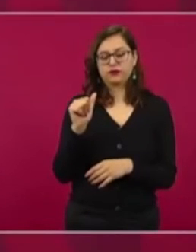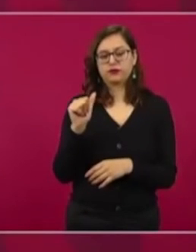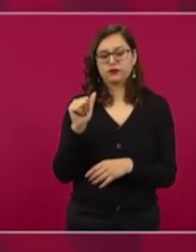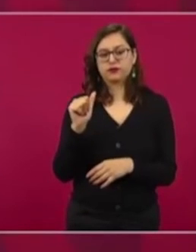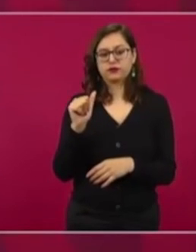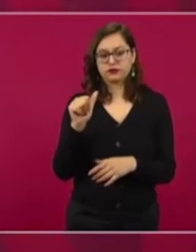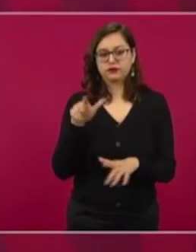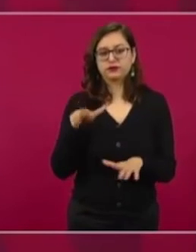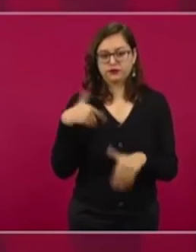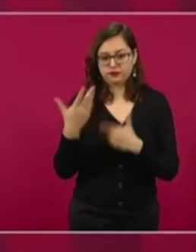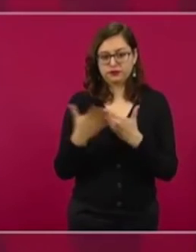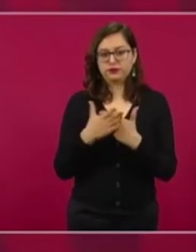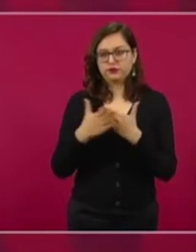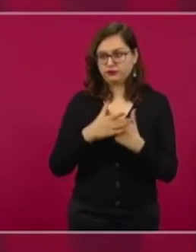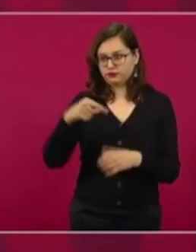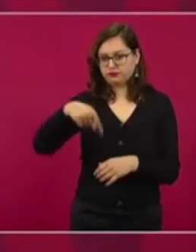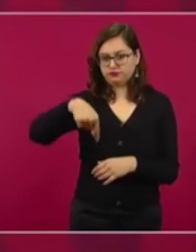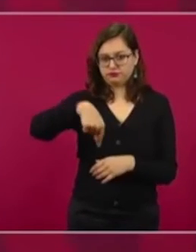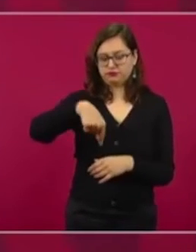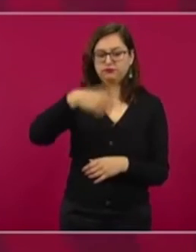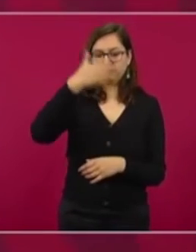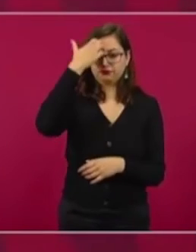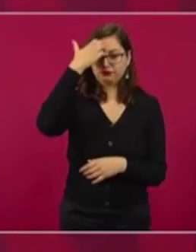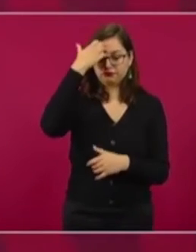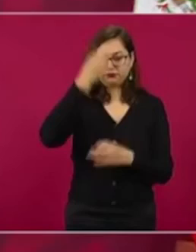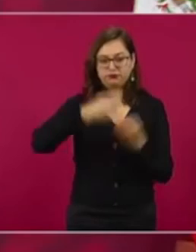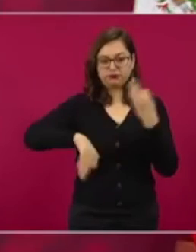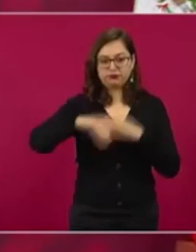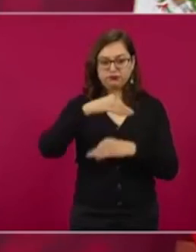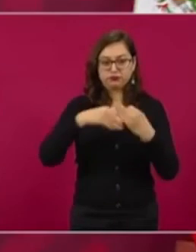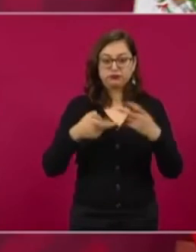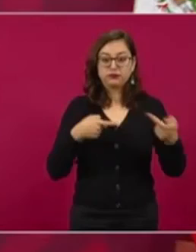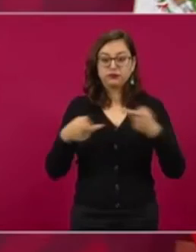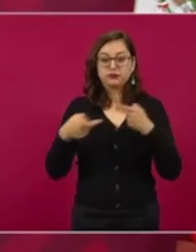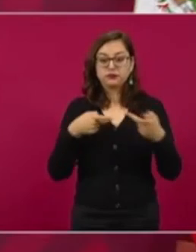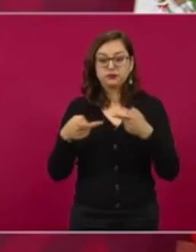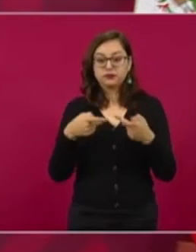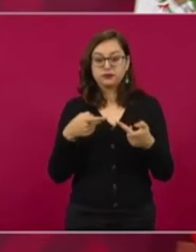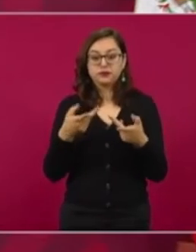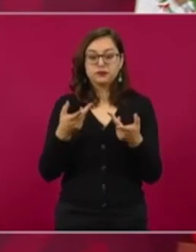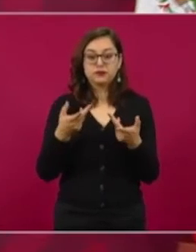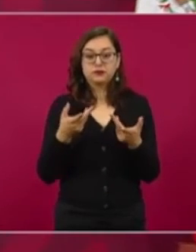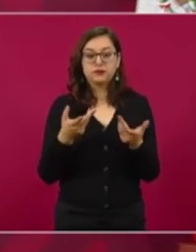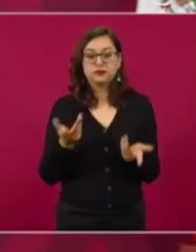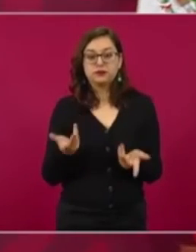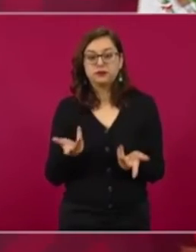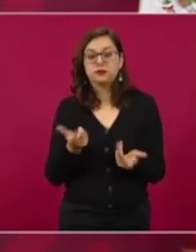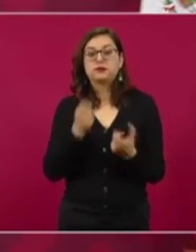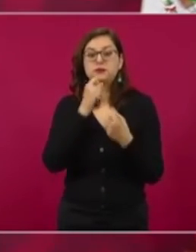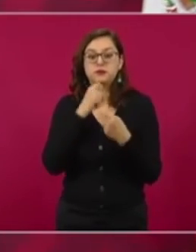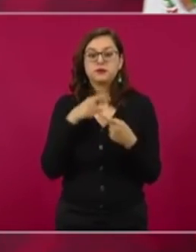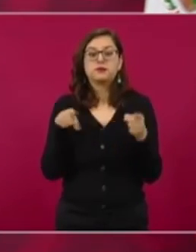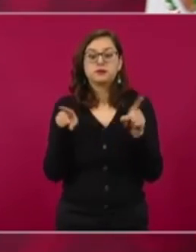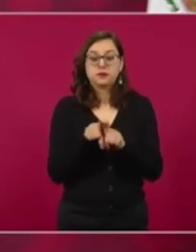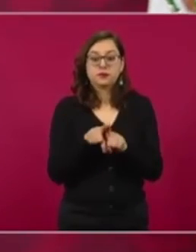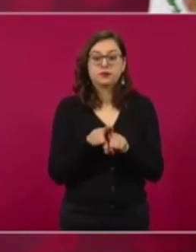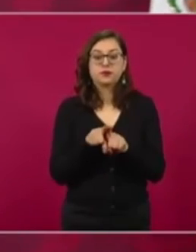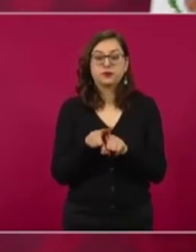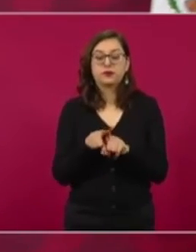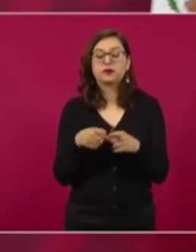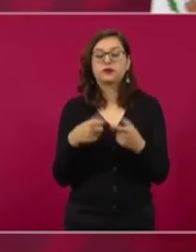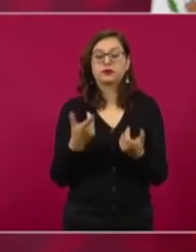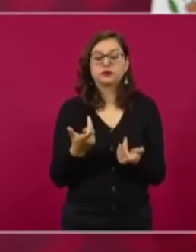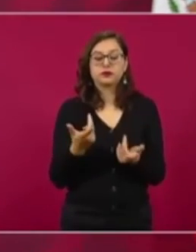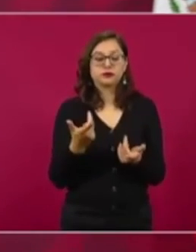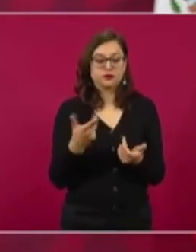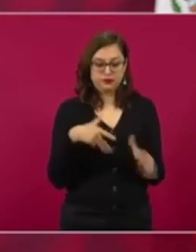se va a dar a conocer aquí, o sea, se va a dar a conocer todo el plan completo. Como también va a venir Román, nada más que esa